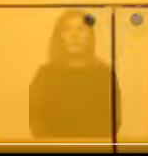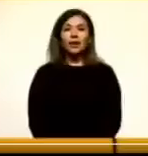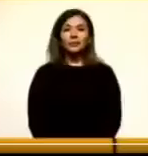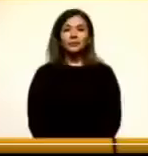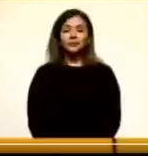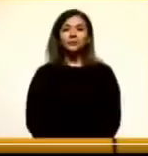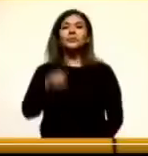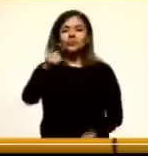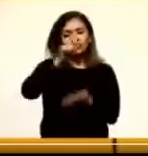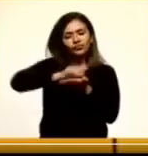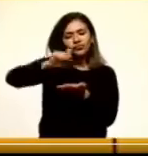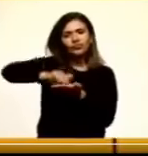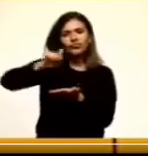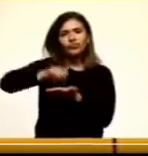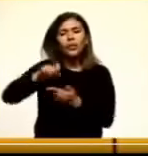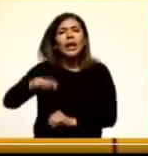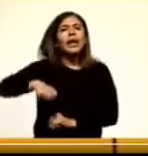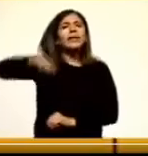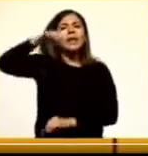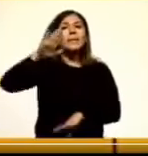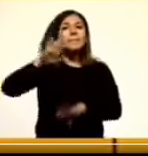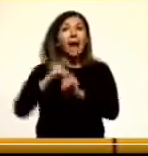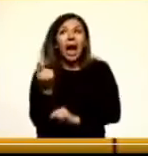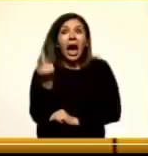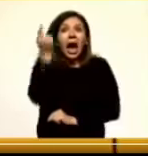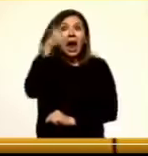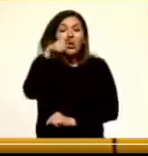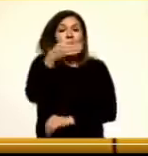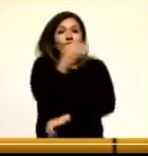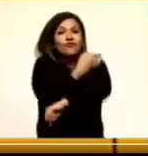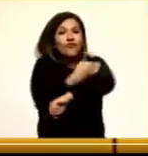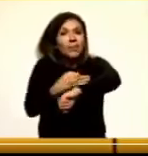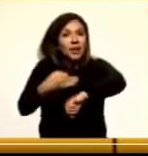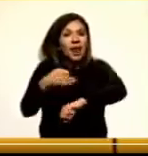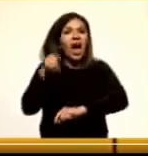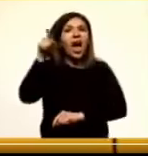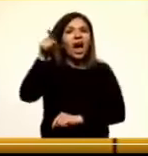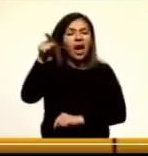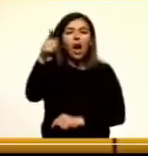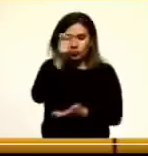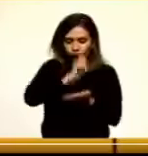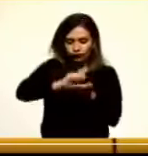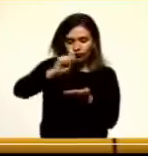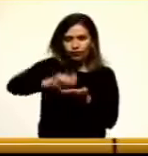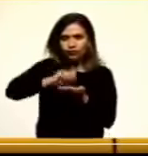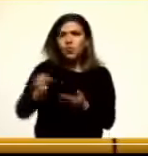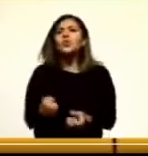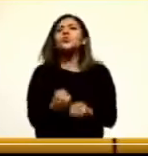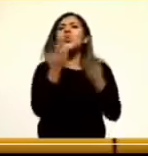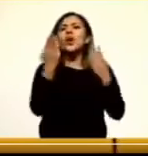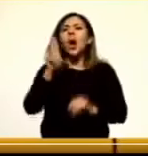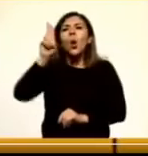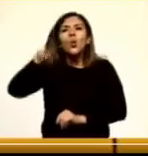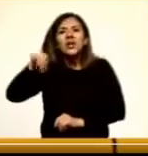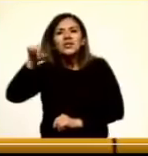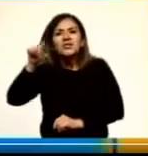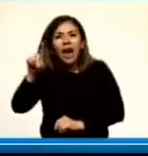Escribe la edad de la persona que tiene más años en tu familia y anota cuántas unidades, decenas y centenas de años